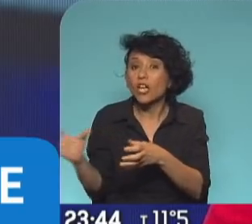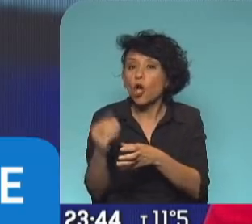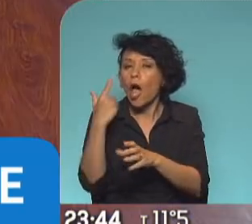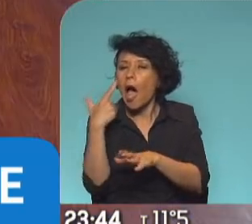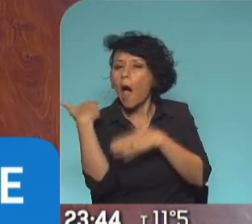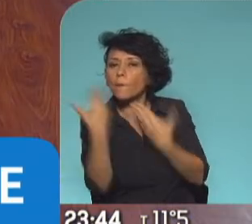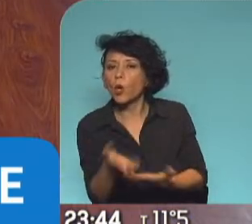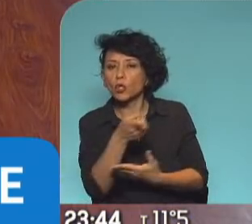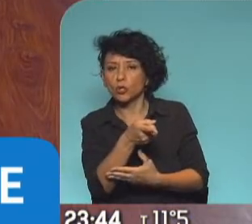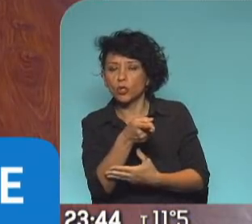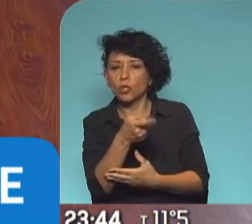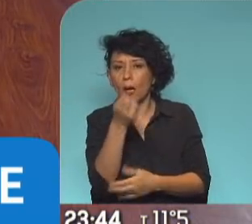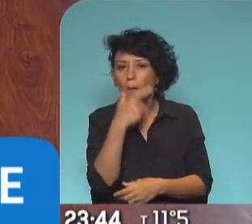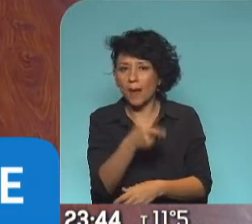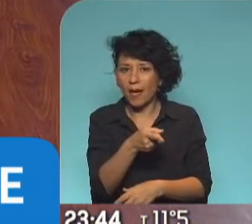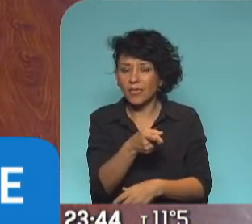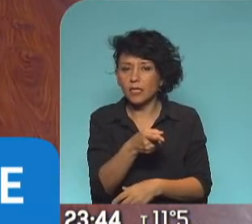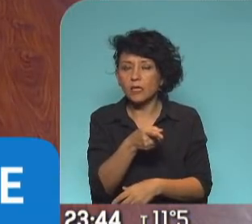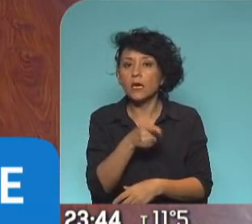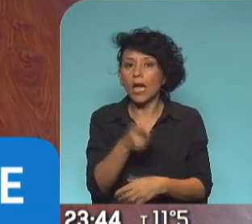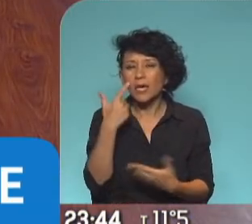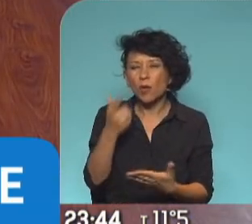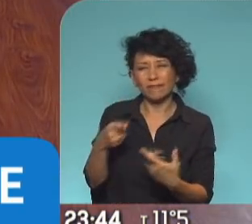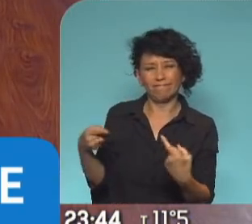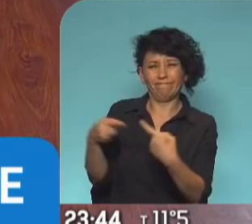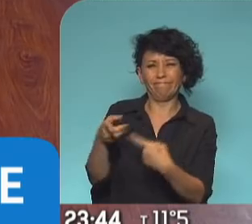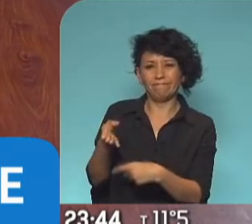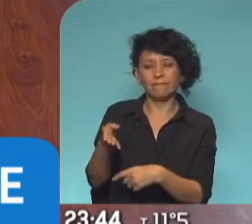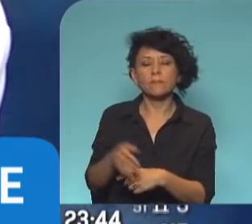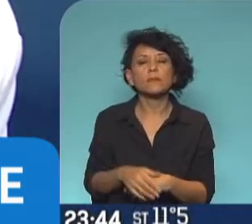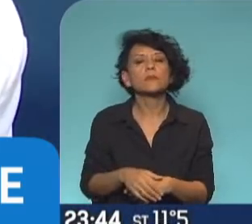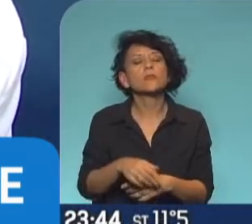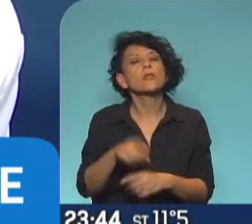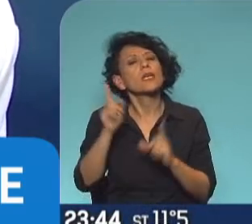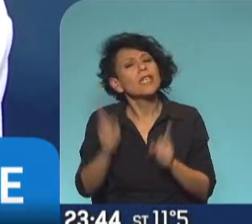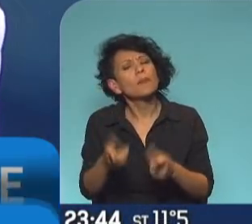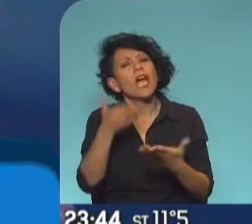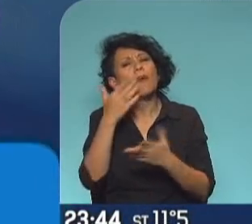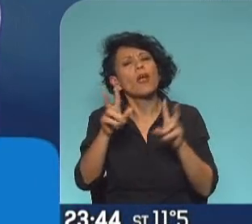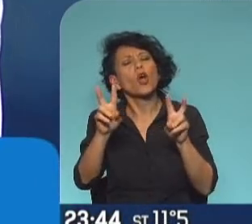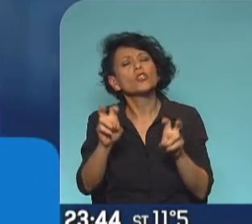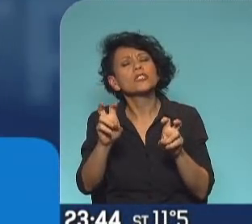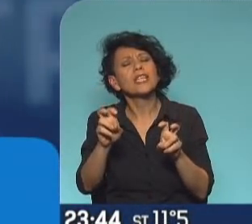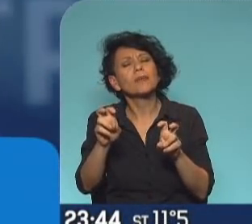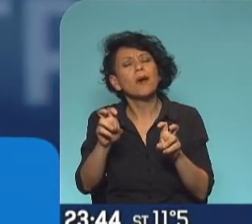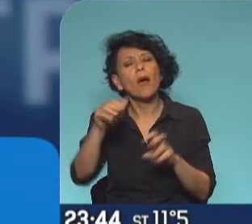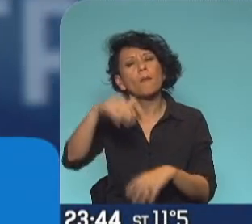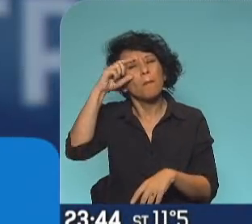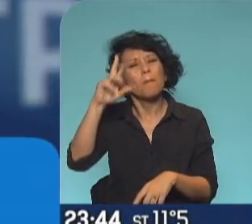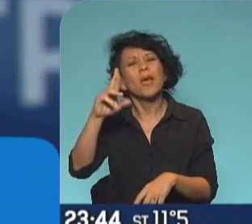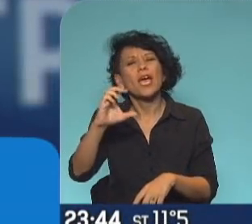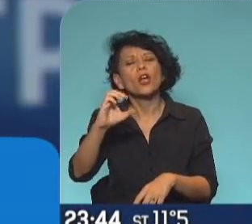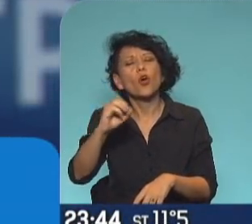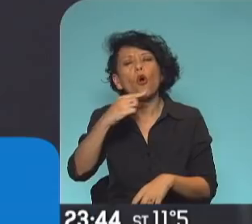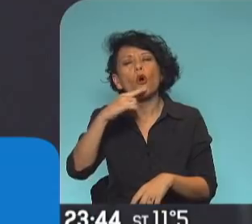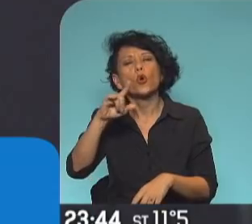apoyó a Macri, ¿no? Que intentamos mostrar ahí rupturas. Elsa, se habló también del tema Mercosur, el acuerdo Mercosur-Unión